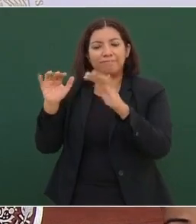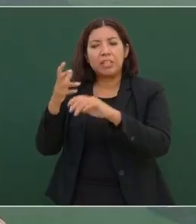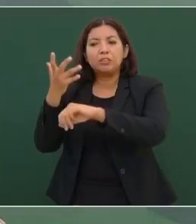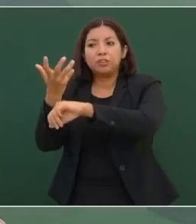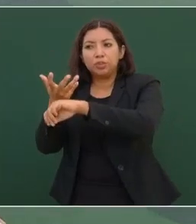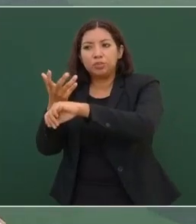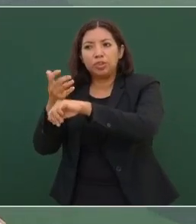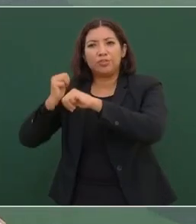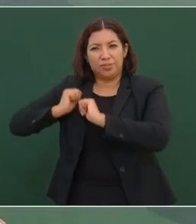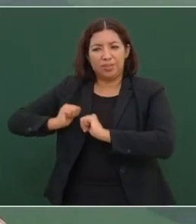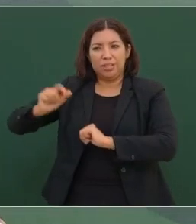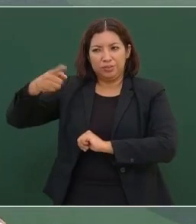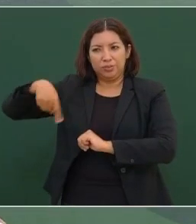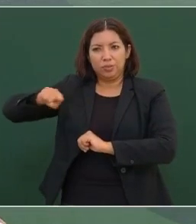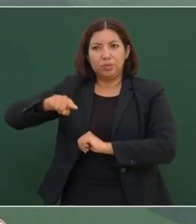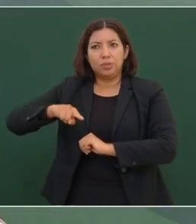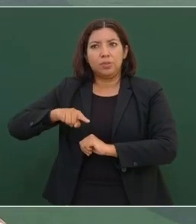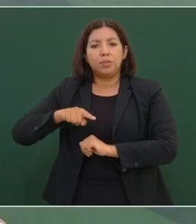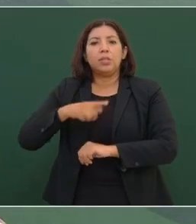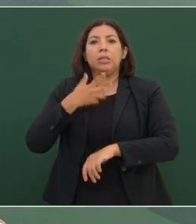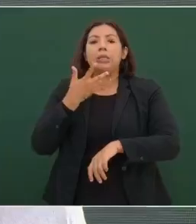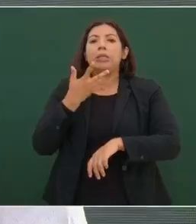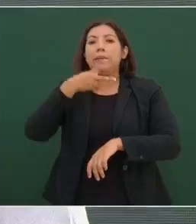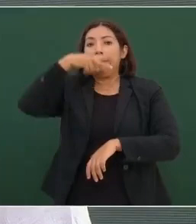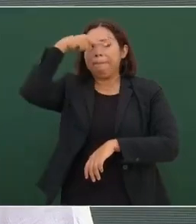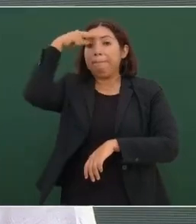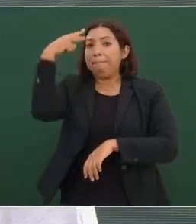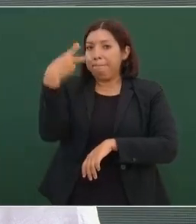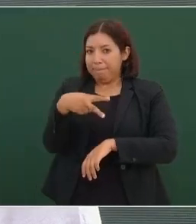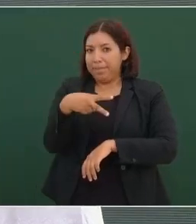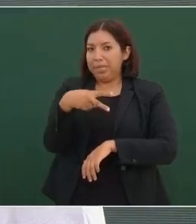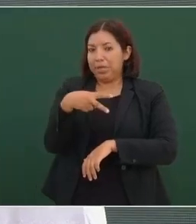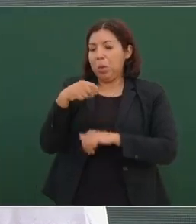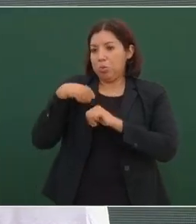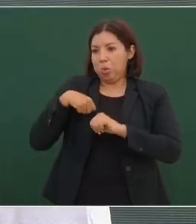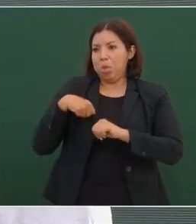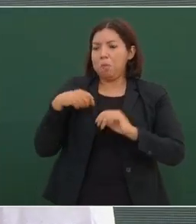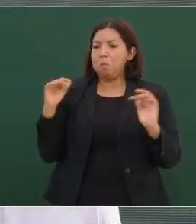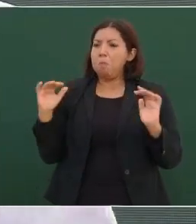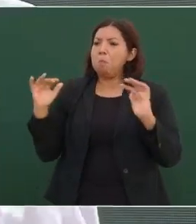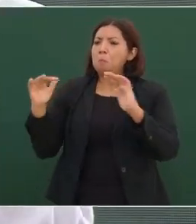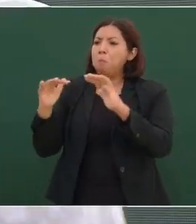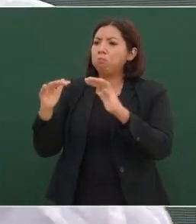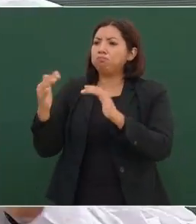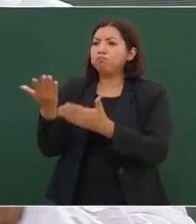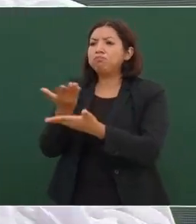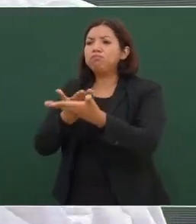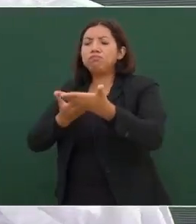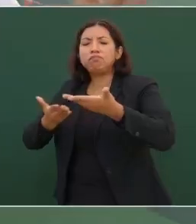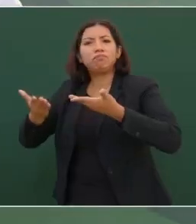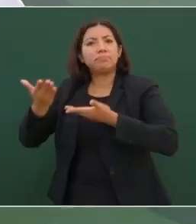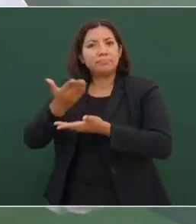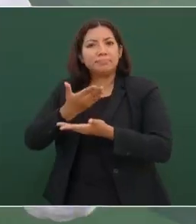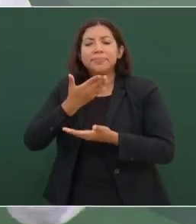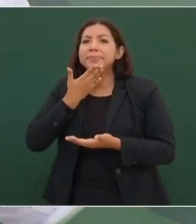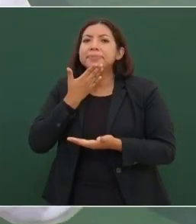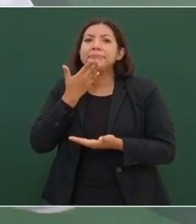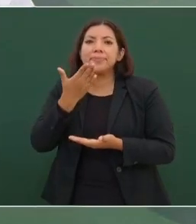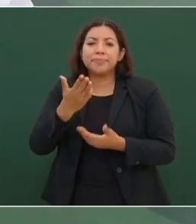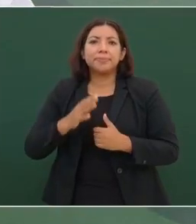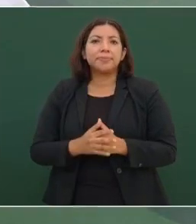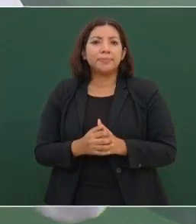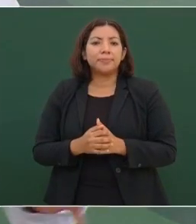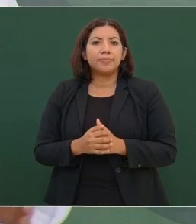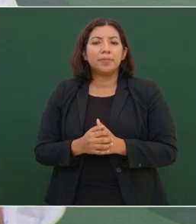Unidos y de México, fue muy buena y estamos conscientes que se